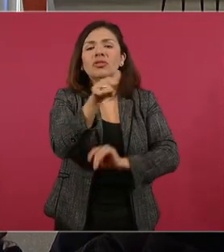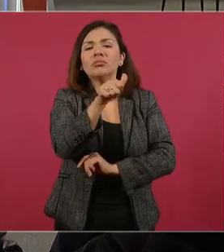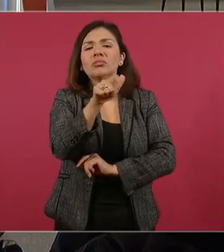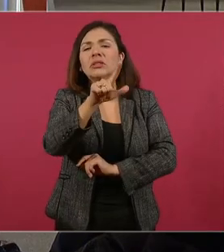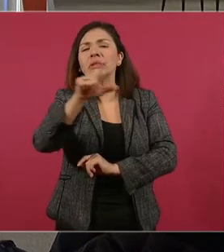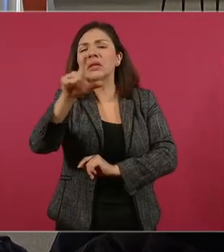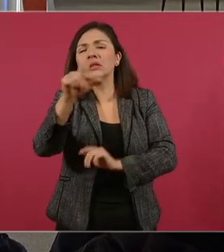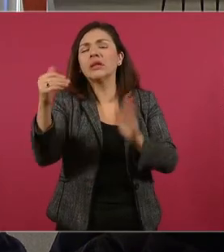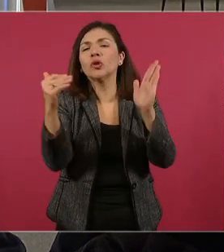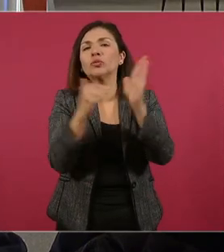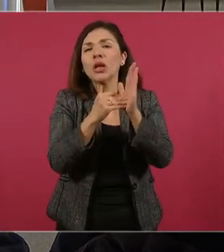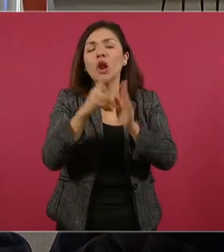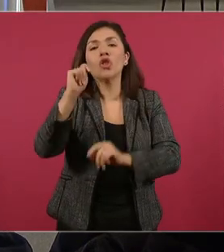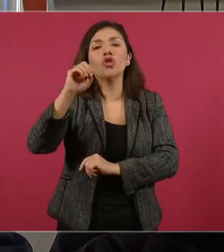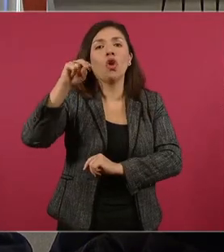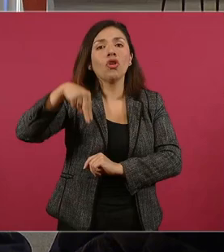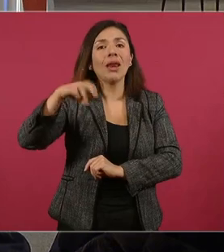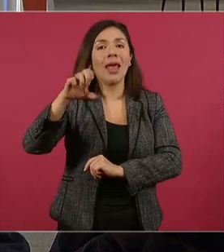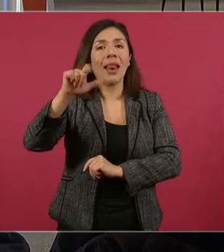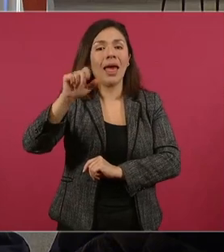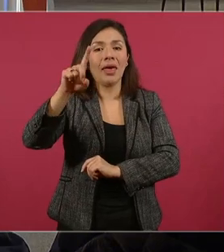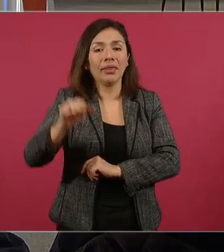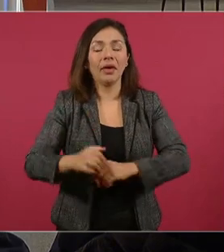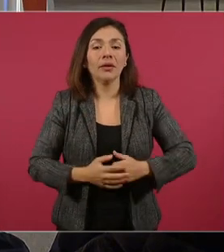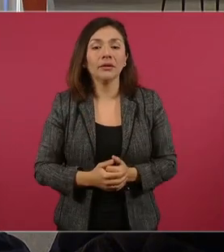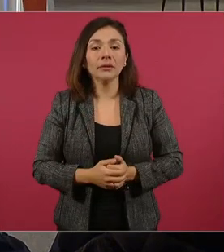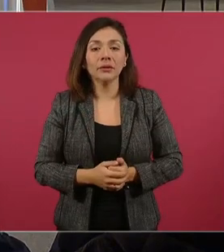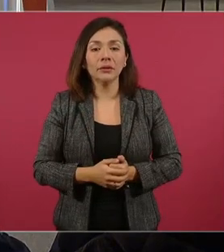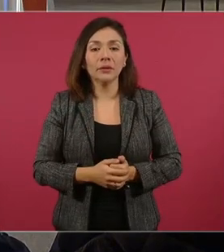1.700.000 toneladas. Aquí